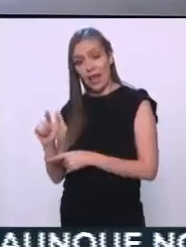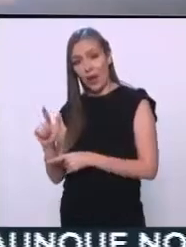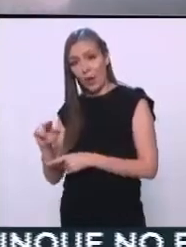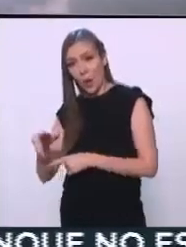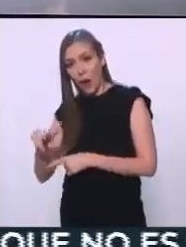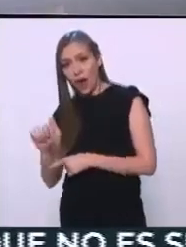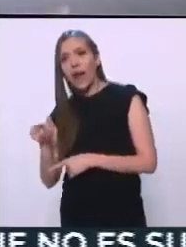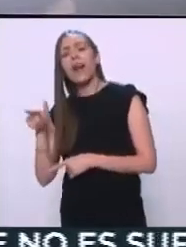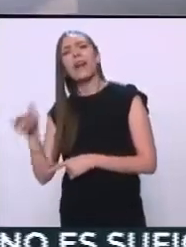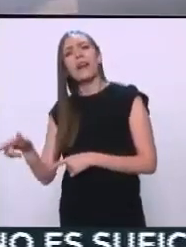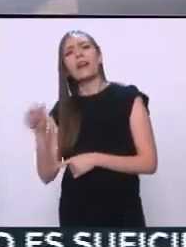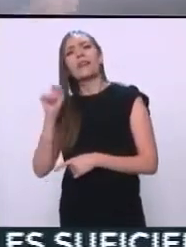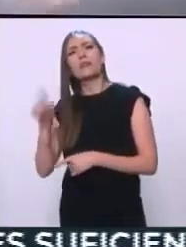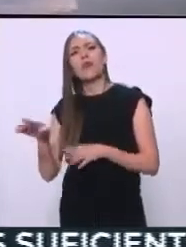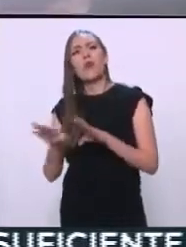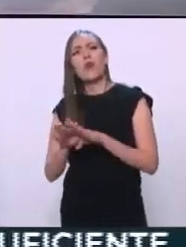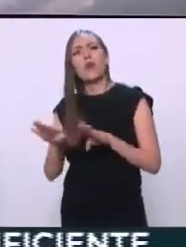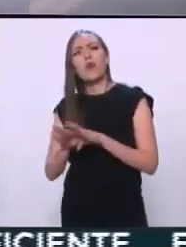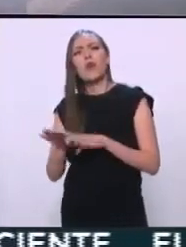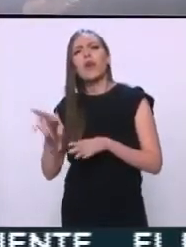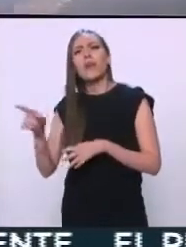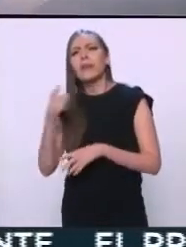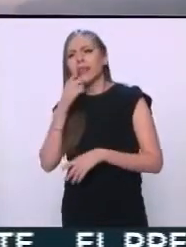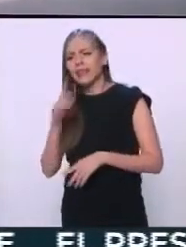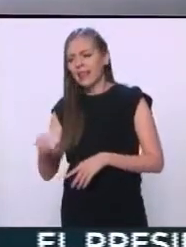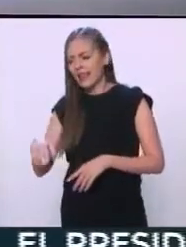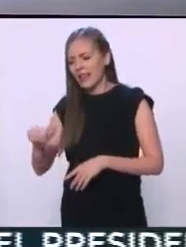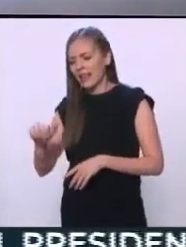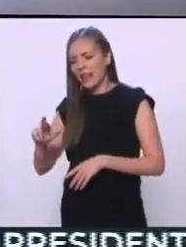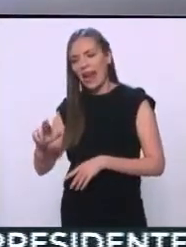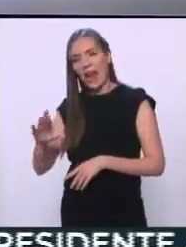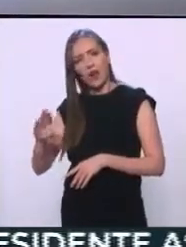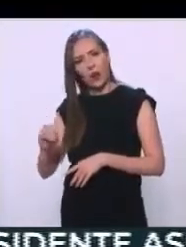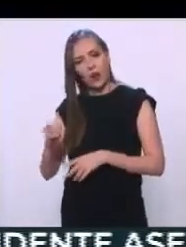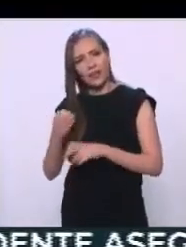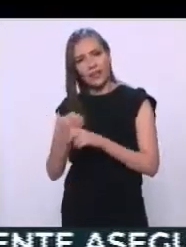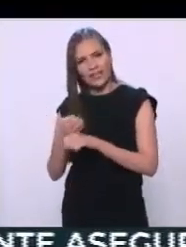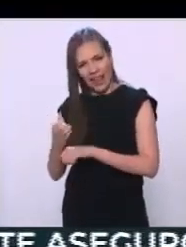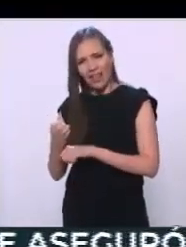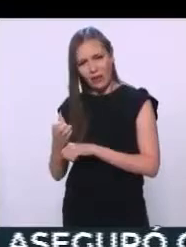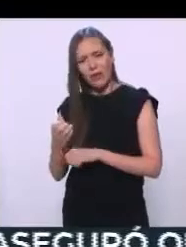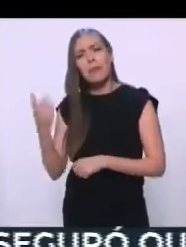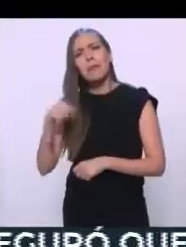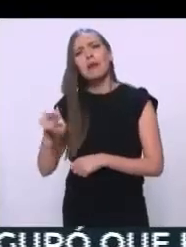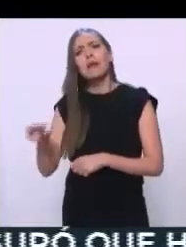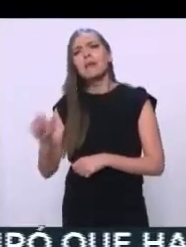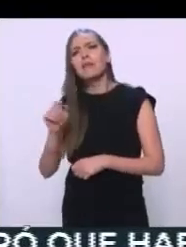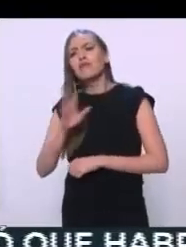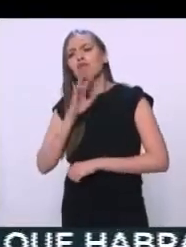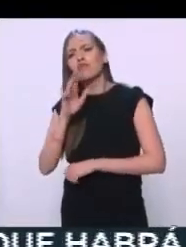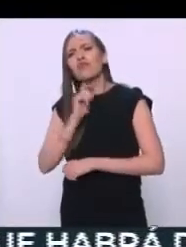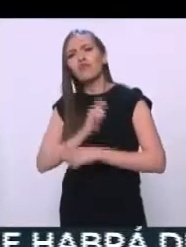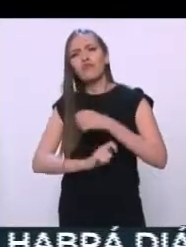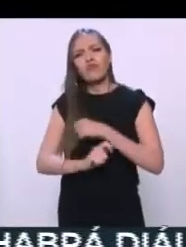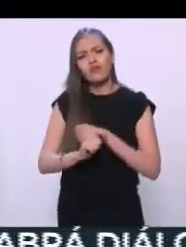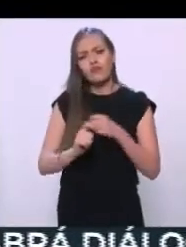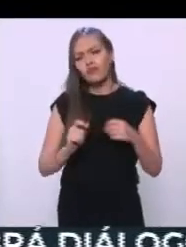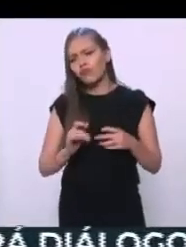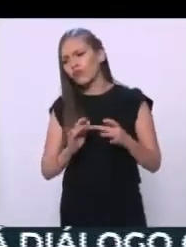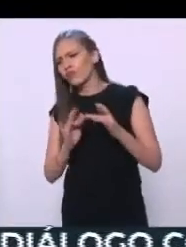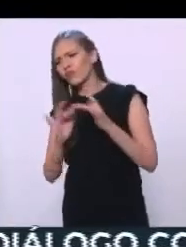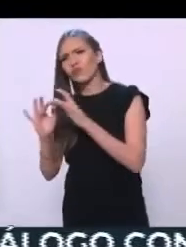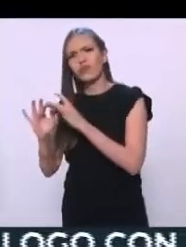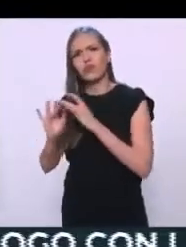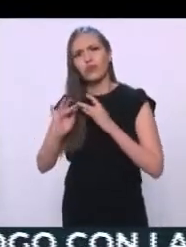situación que muchos han calificado como el narcoestado, pero esta parte como de la red de corrupción que también se habría